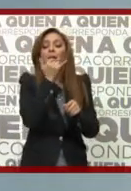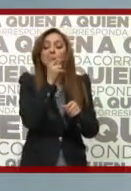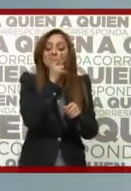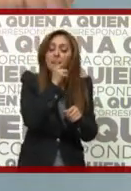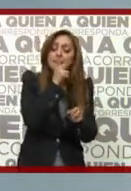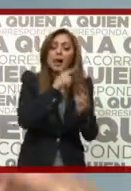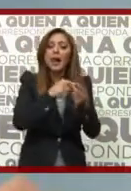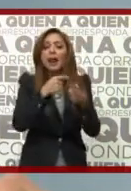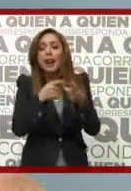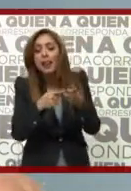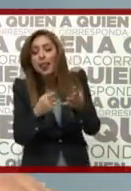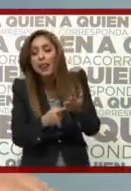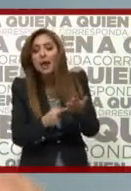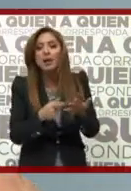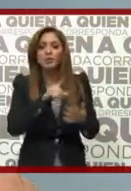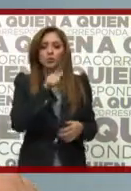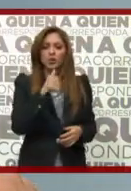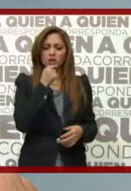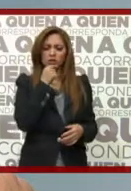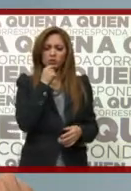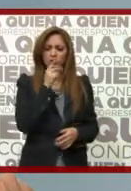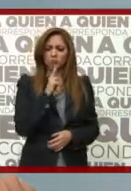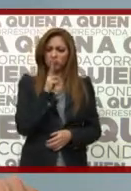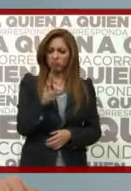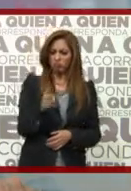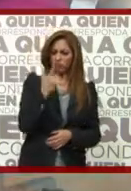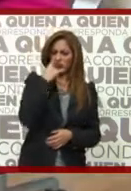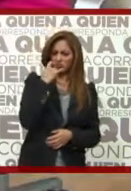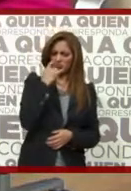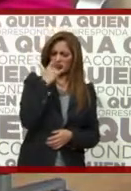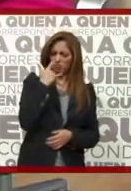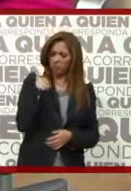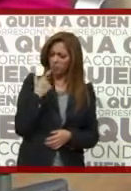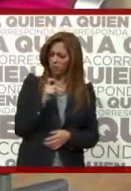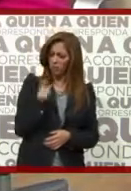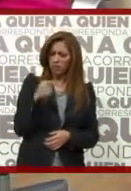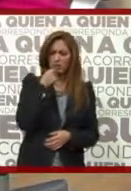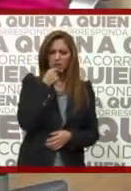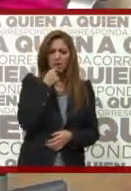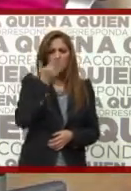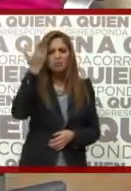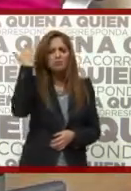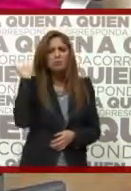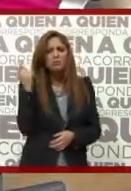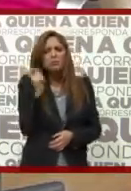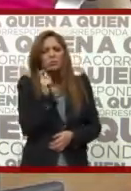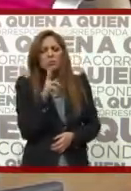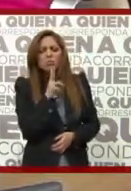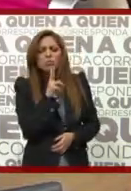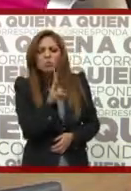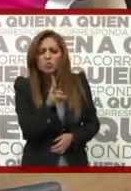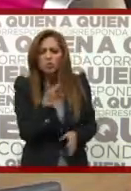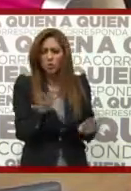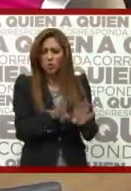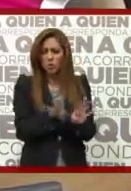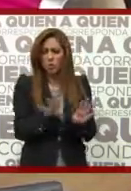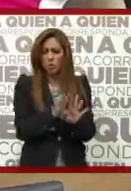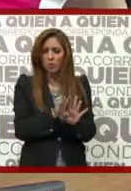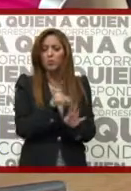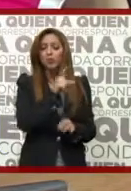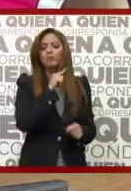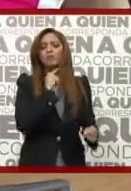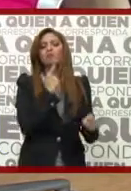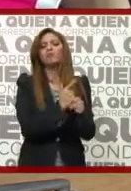papá... Porque además escuchas a los niños y el vocabulario ocupan palabras donde este enano desde cuando habla con ese vocabulario tan propio, ¿no? Que te das cuenta de